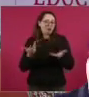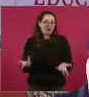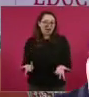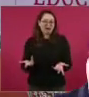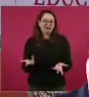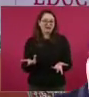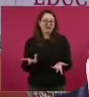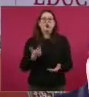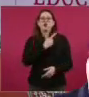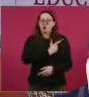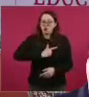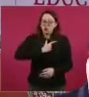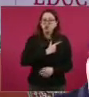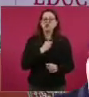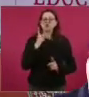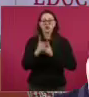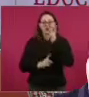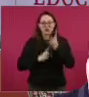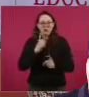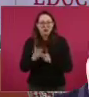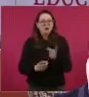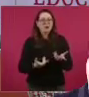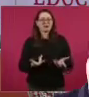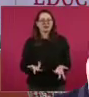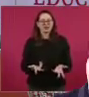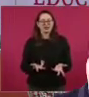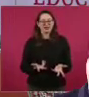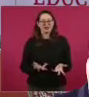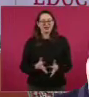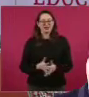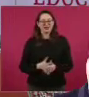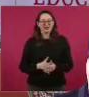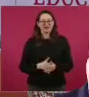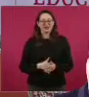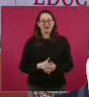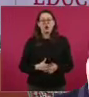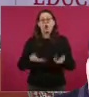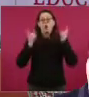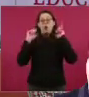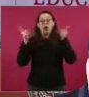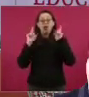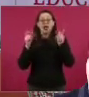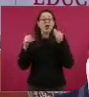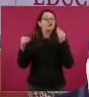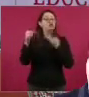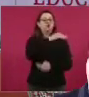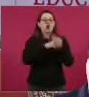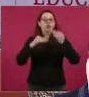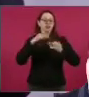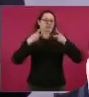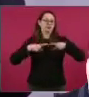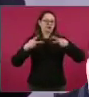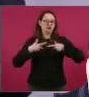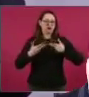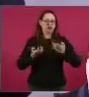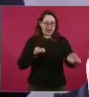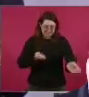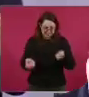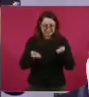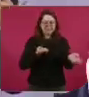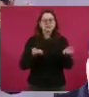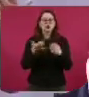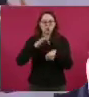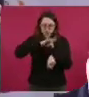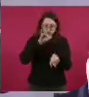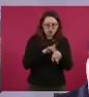el deporte. Ya no hablemos, lo mejor es, lo ideal es que se practique. Pero